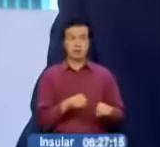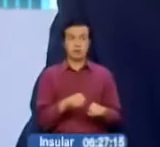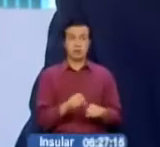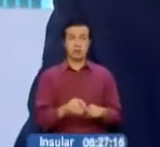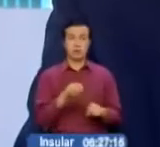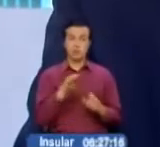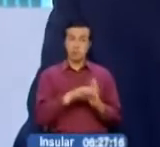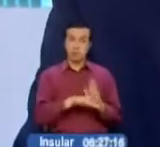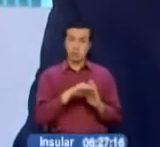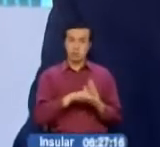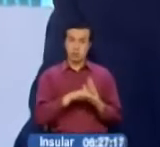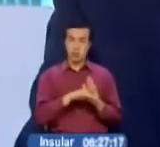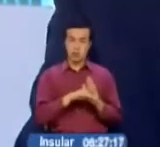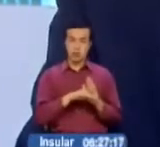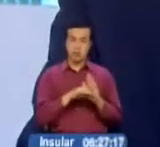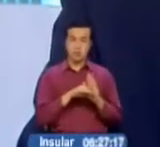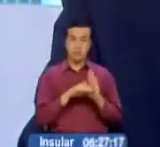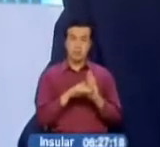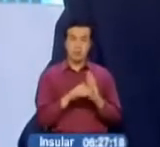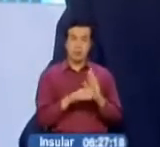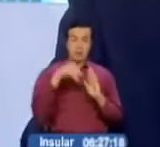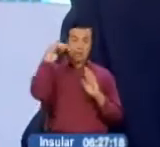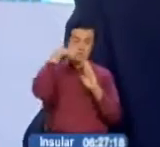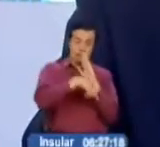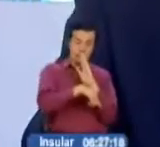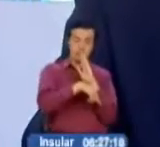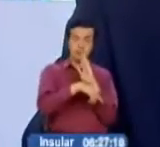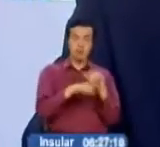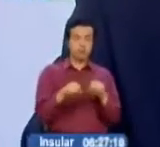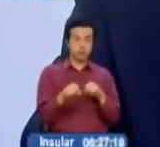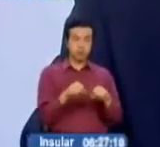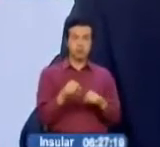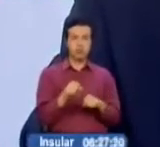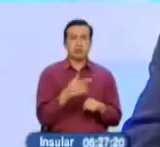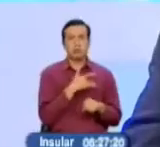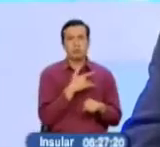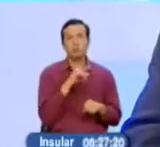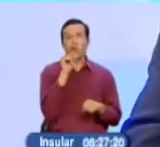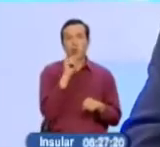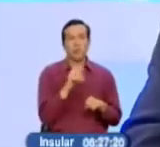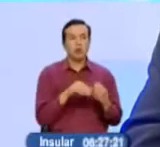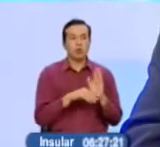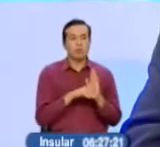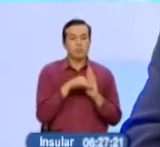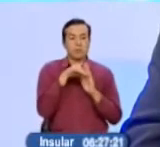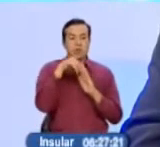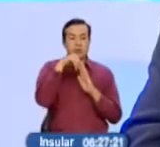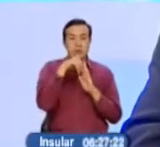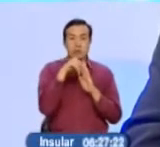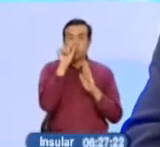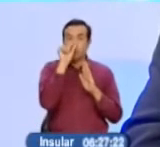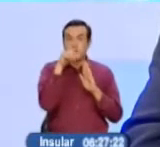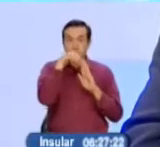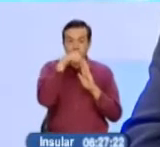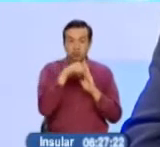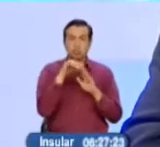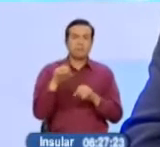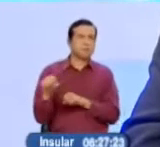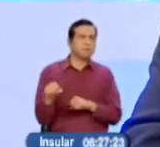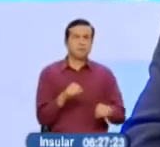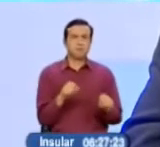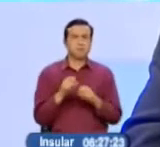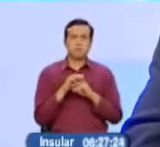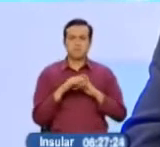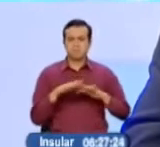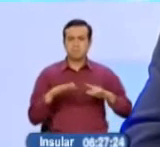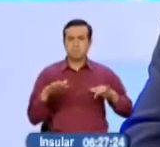colapso. A nivel de superficie, más probabilidades. Sí. Entonces las ondas sísmicas lo que hacen es atenuarse